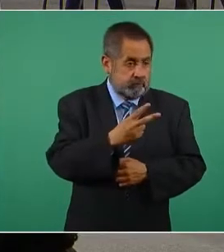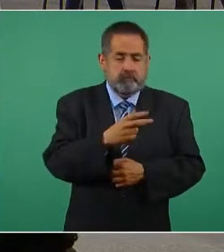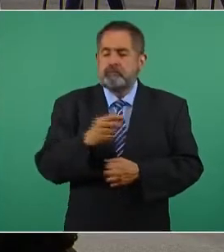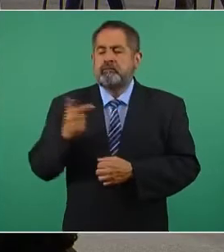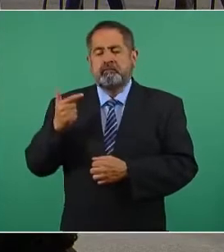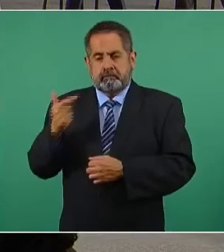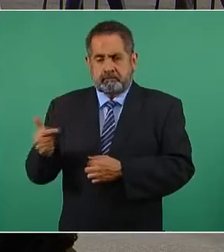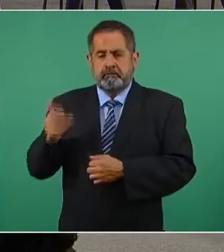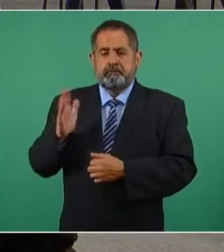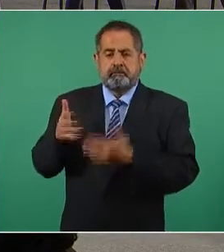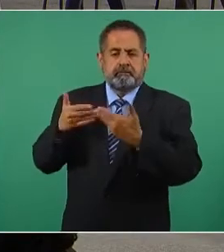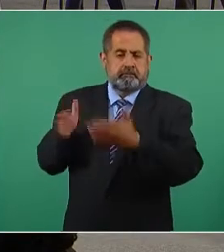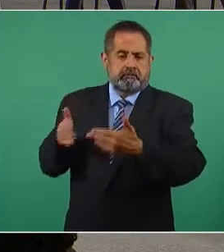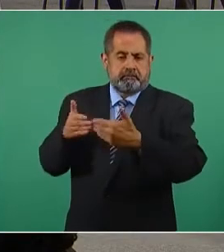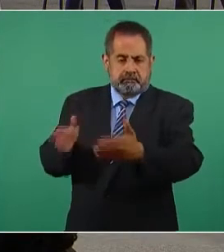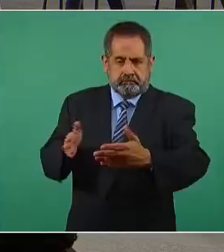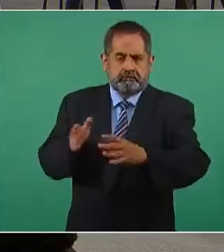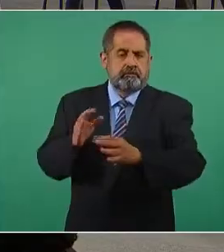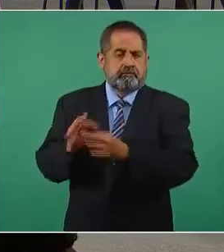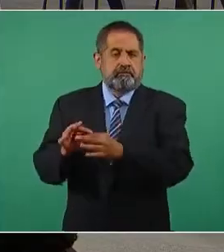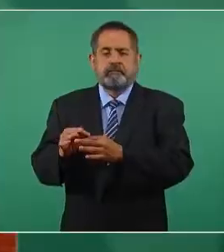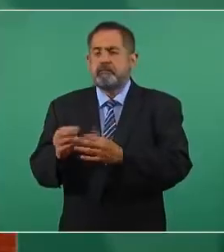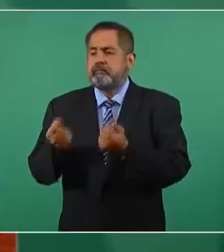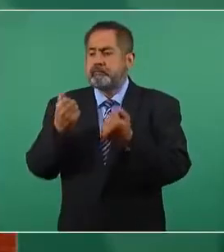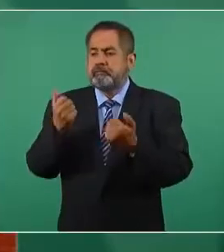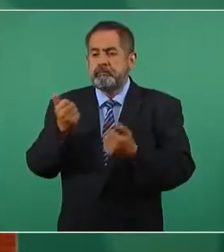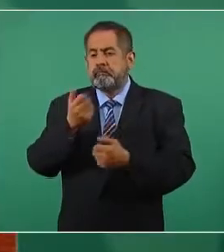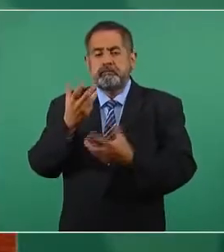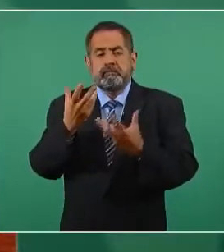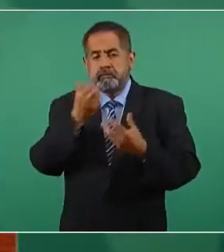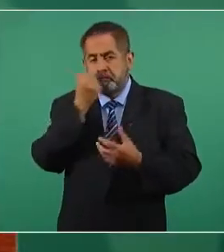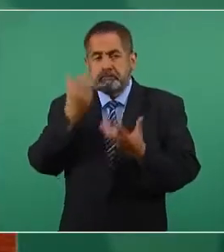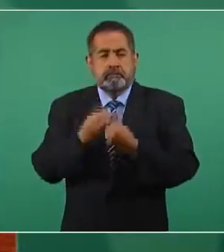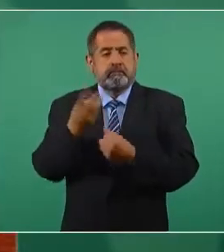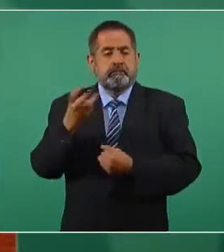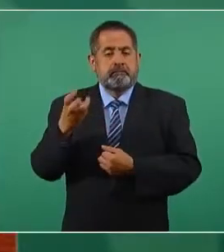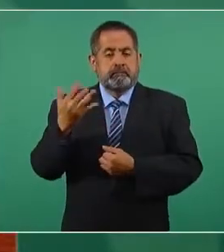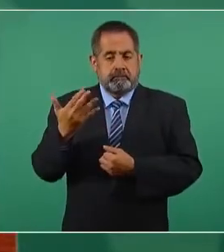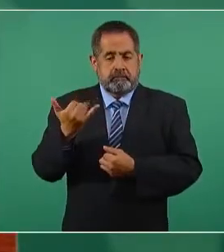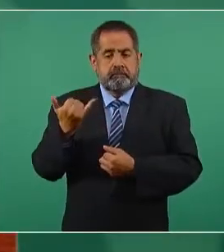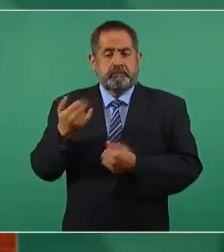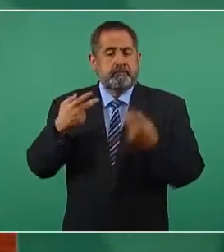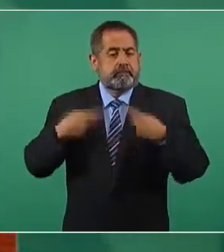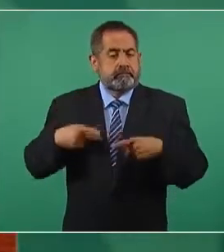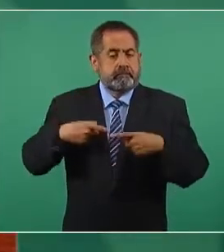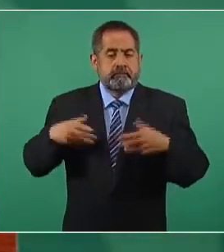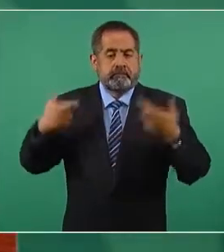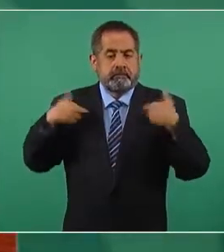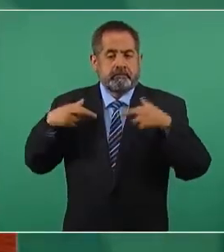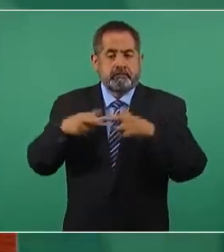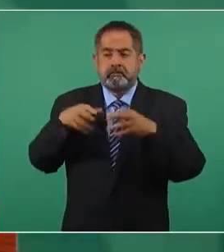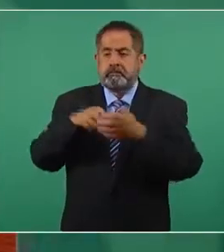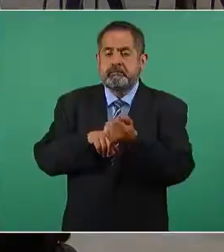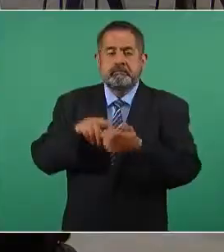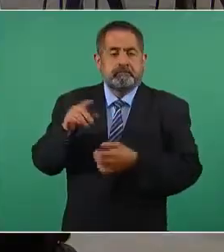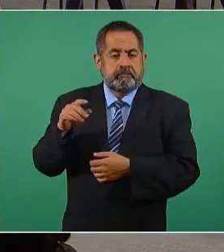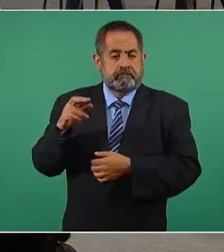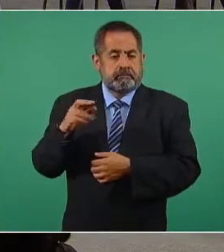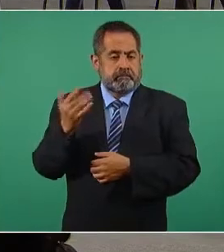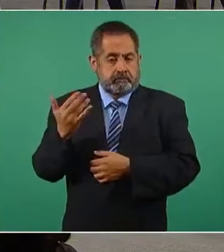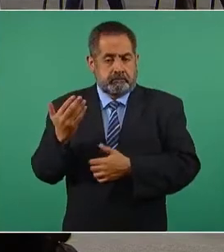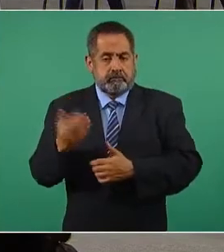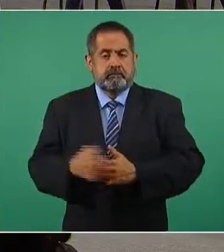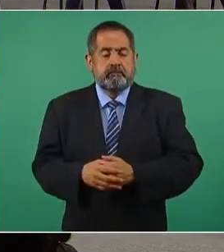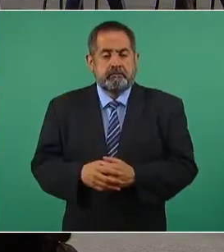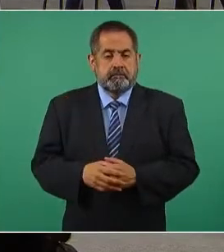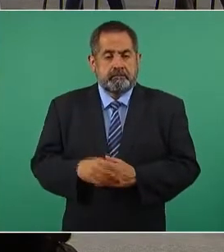7 las que abren, con un número de alumnos de 350 y un total de personal de 50. Esos totales que están en la